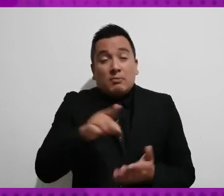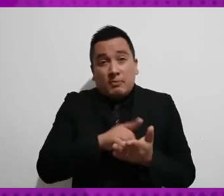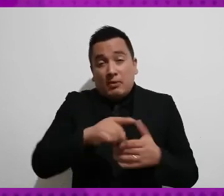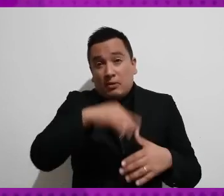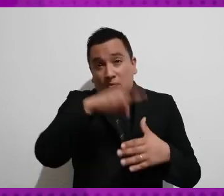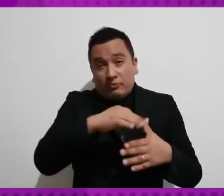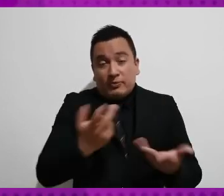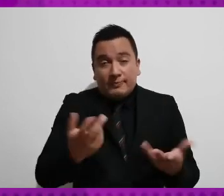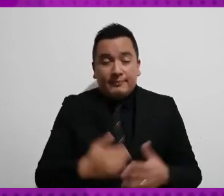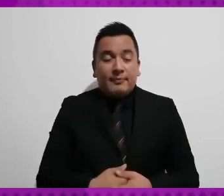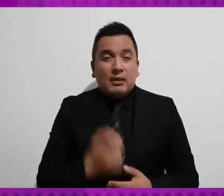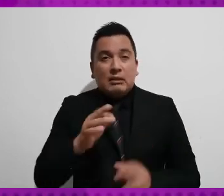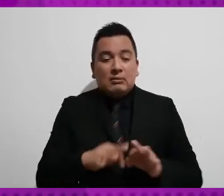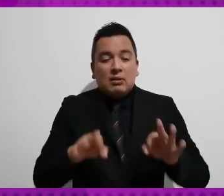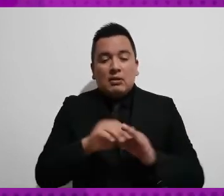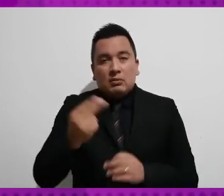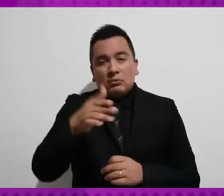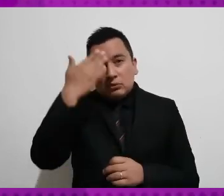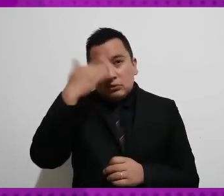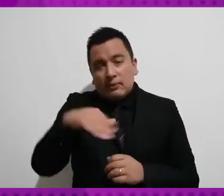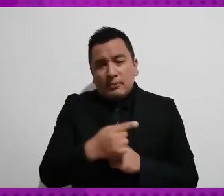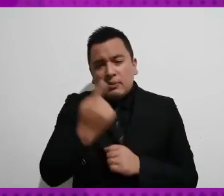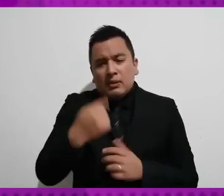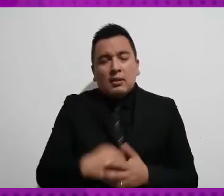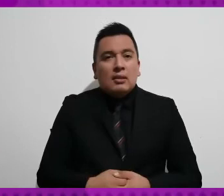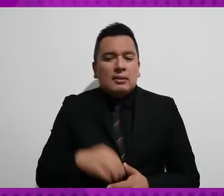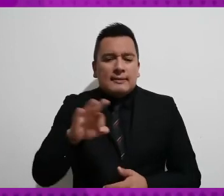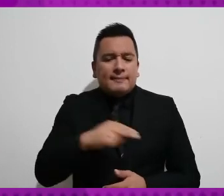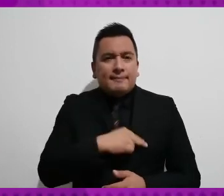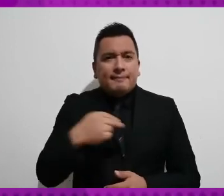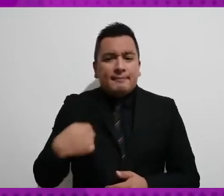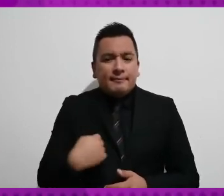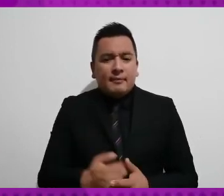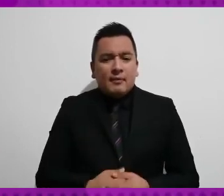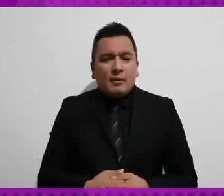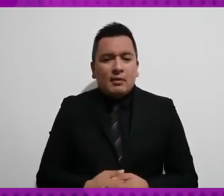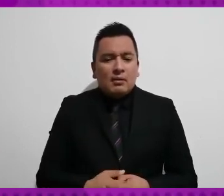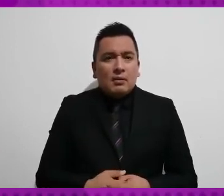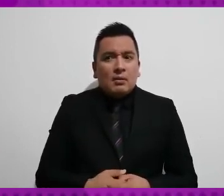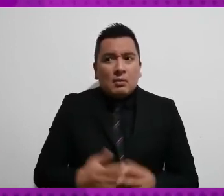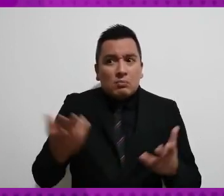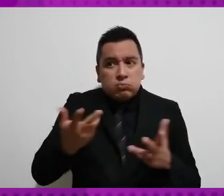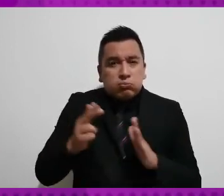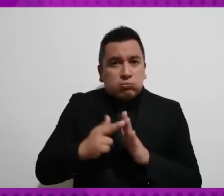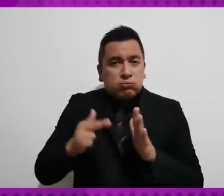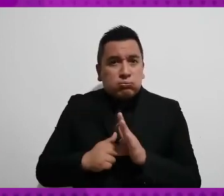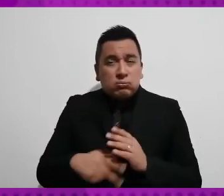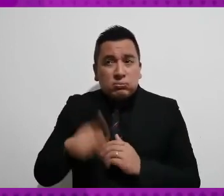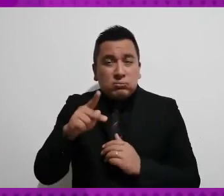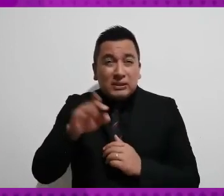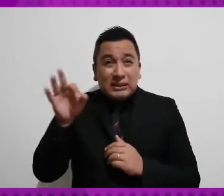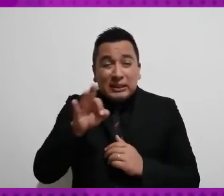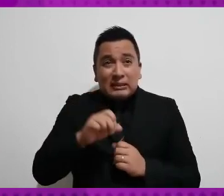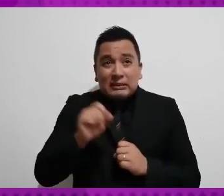que eso también es muy importante. ¿Por qué? Porque si bien tenemos nuestras acciones que estamos implementando, cuando por